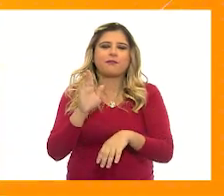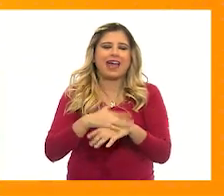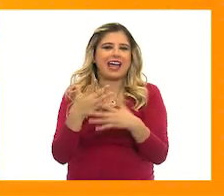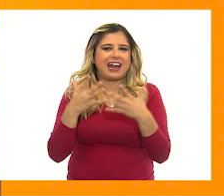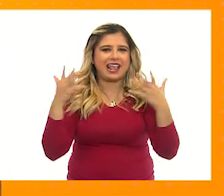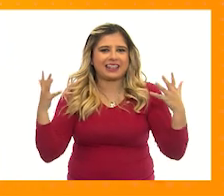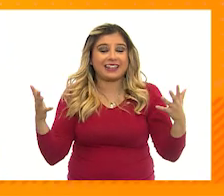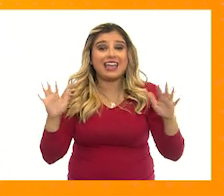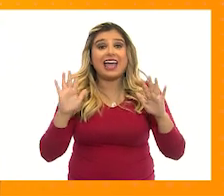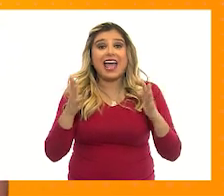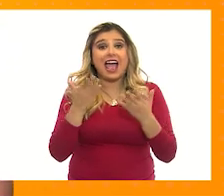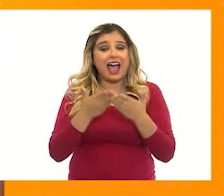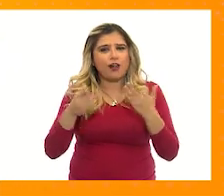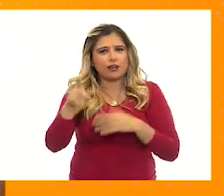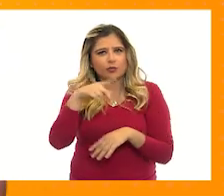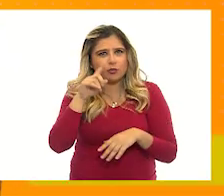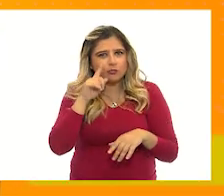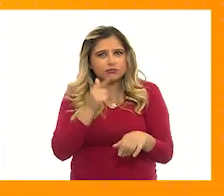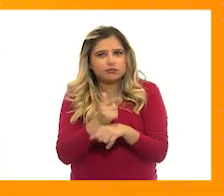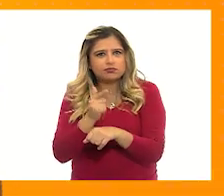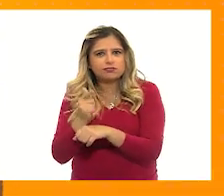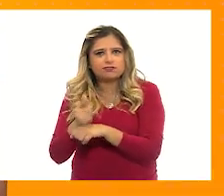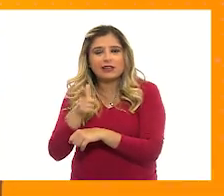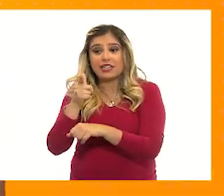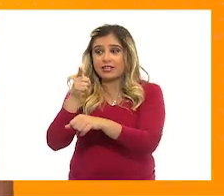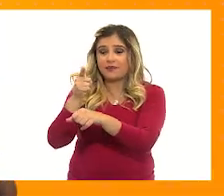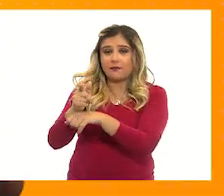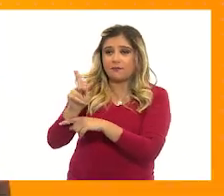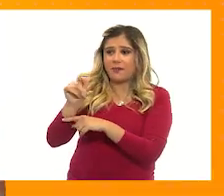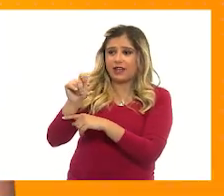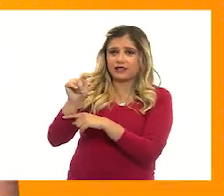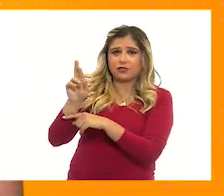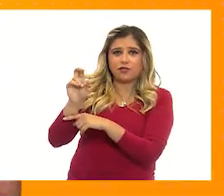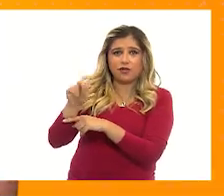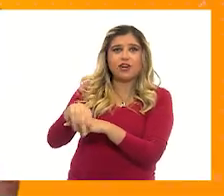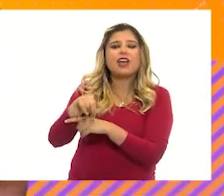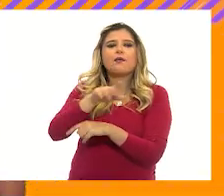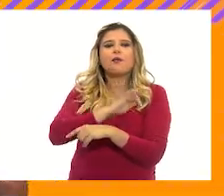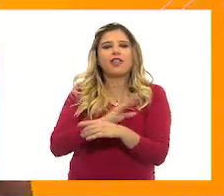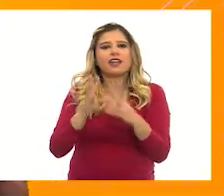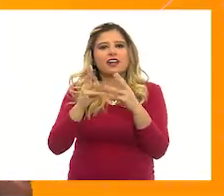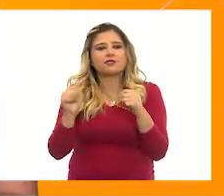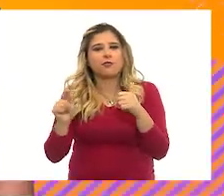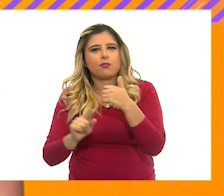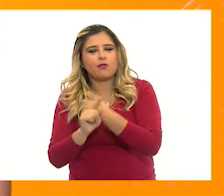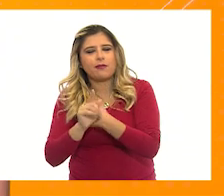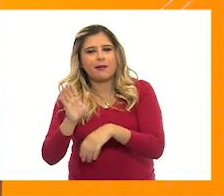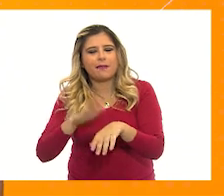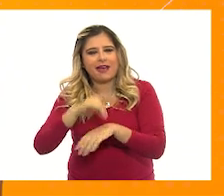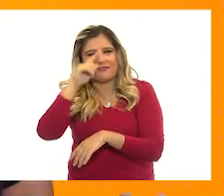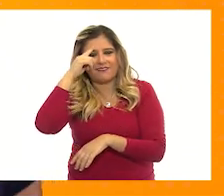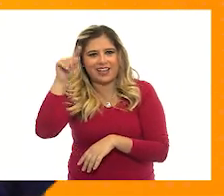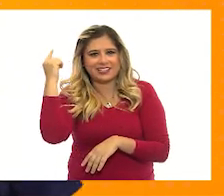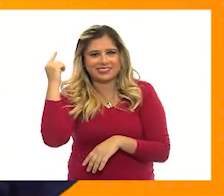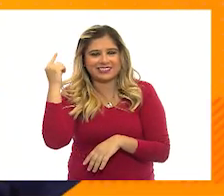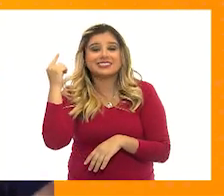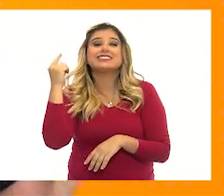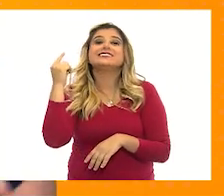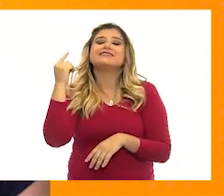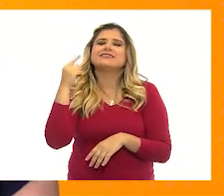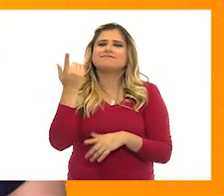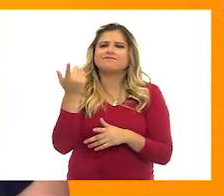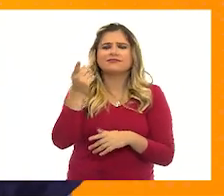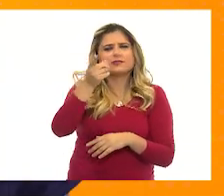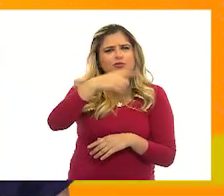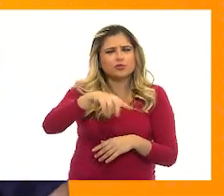grandes. Ahora, ¿te has dado cuenta de que identificar patrones te permitirá resolver problemas más fácilmente? ¿Alguna vez se